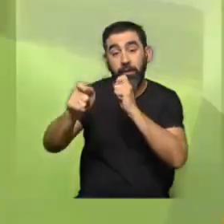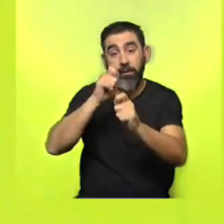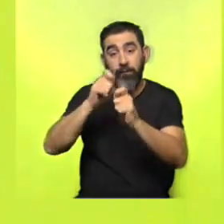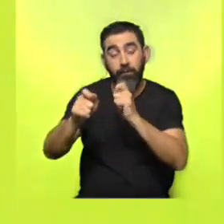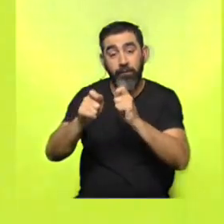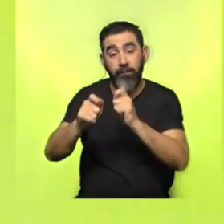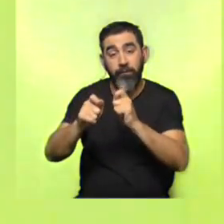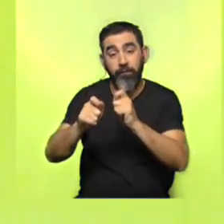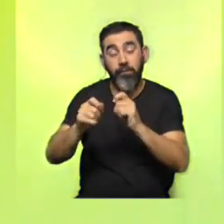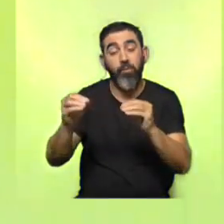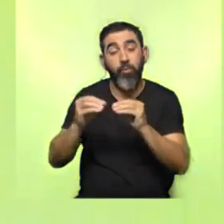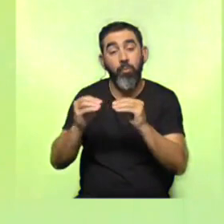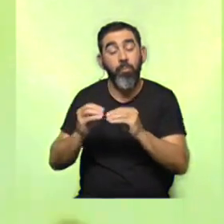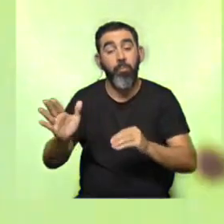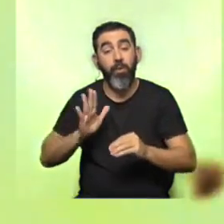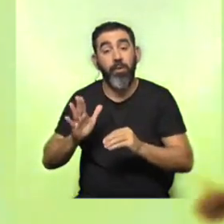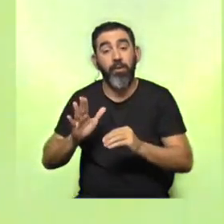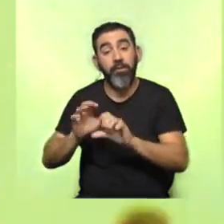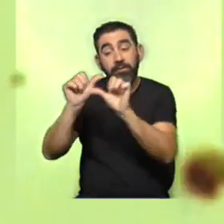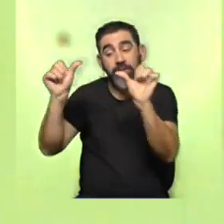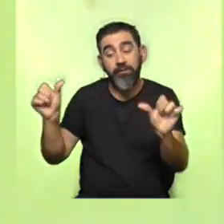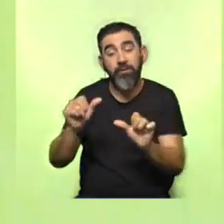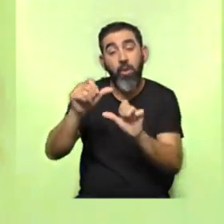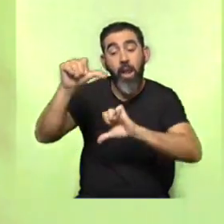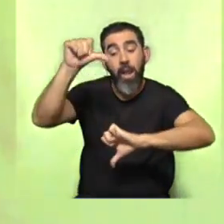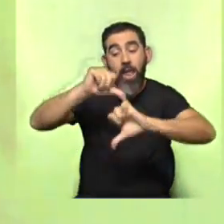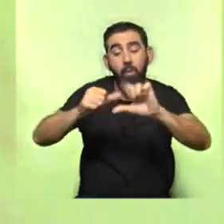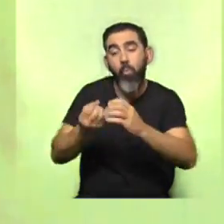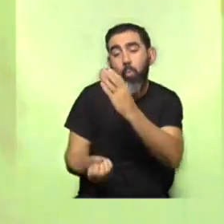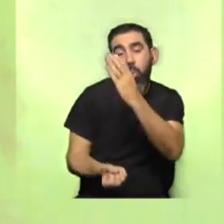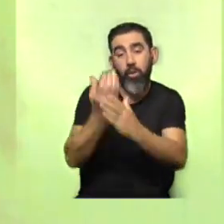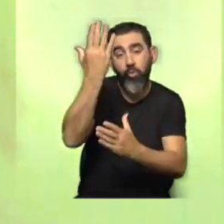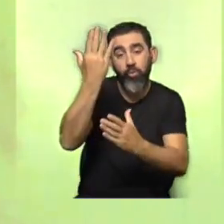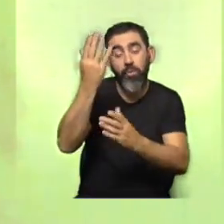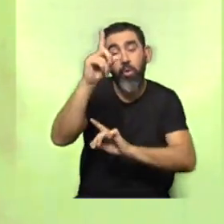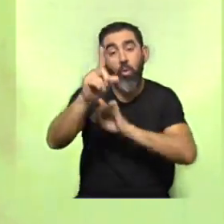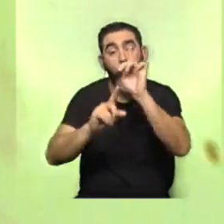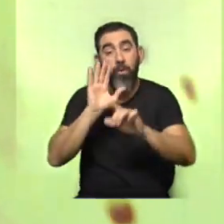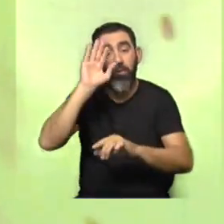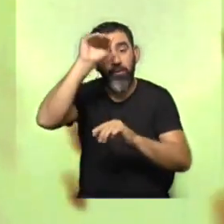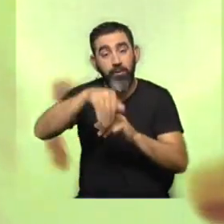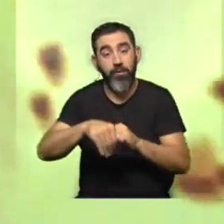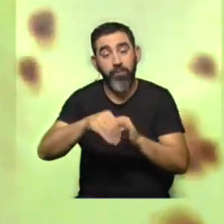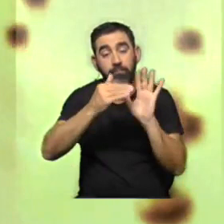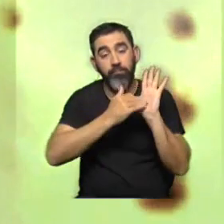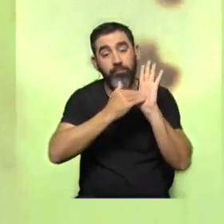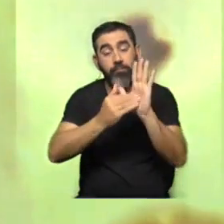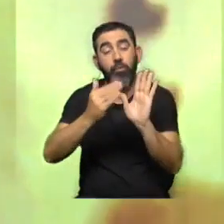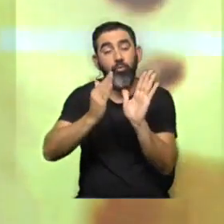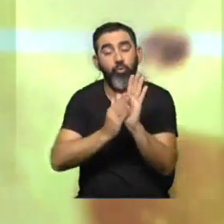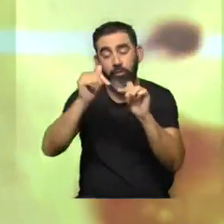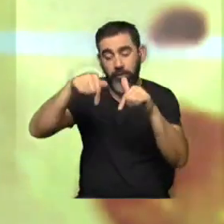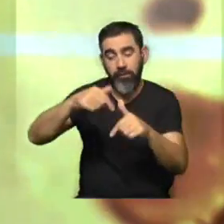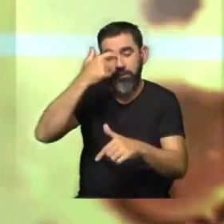Beovide que hace Daniela Hirschfeld se desarrolla en uno de los laboratorios más modernos de la Universidad de la República, que fue presentado aquí en Sobre Ciencia no